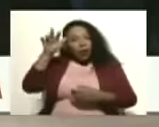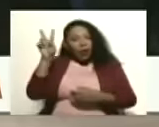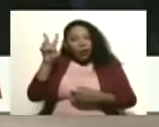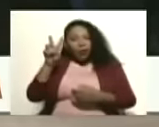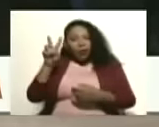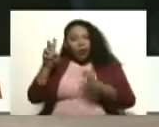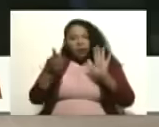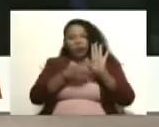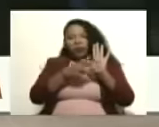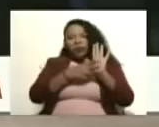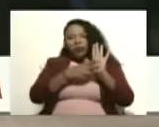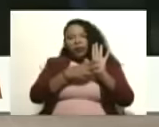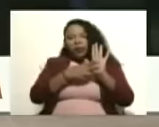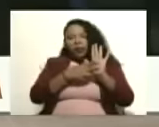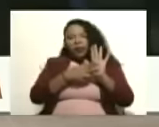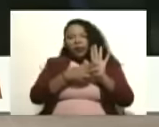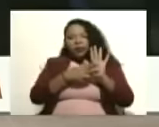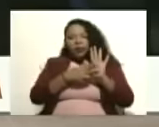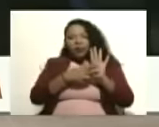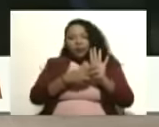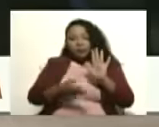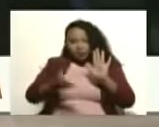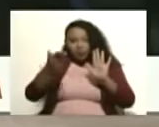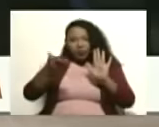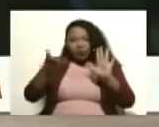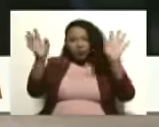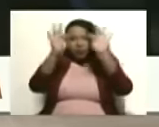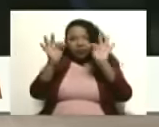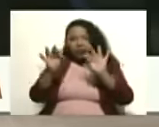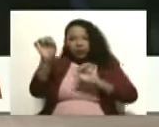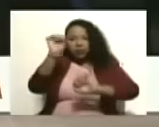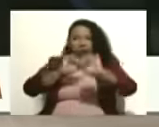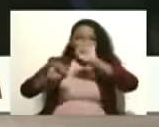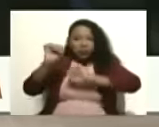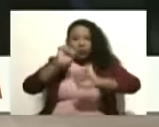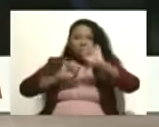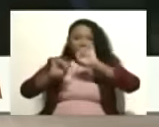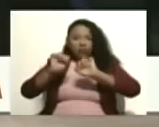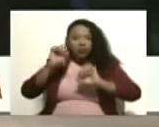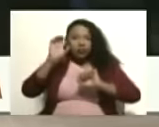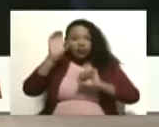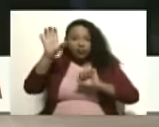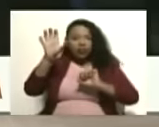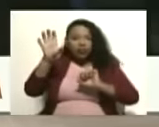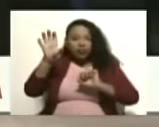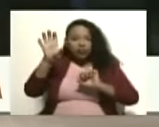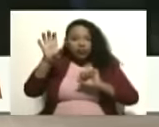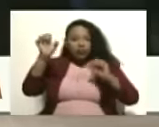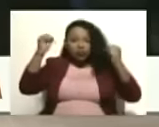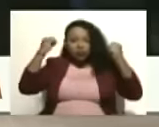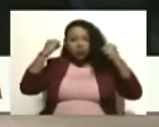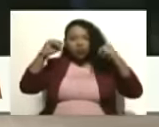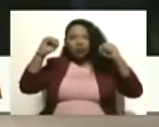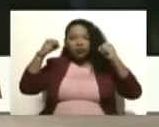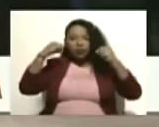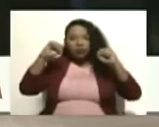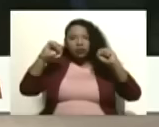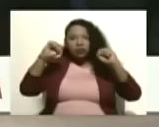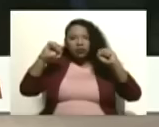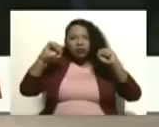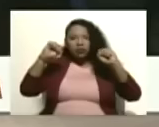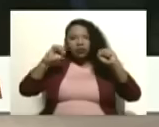la verdadera y genuina forma de defensa de nuestra patria y del ejercicio pleno de